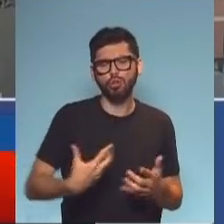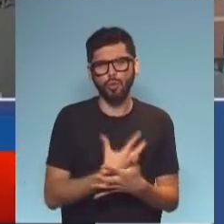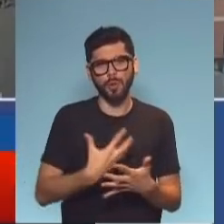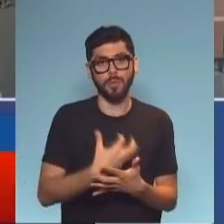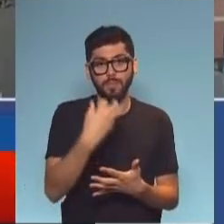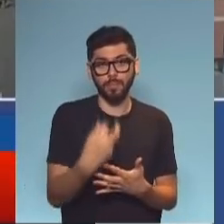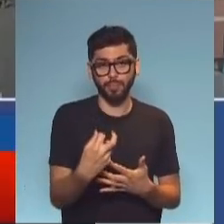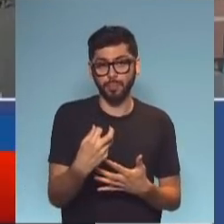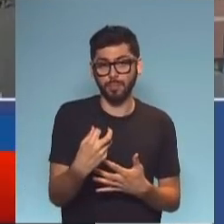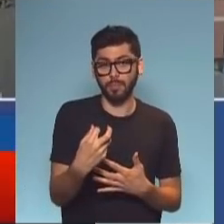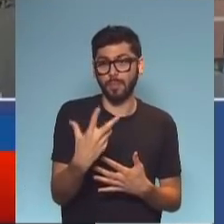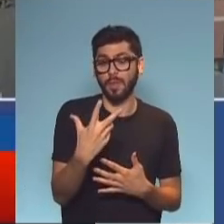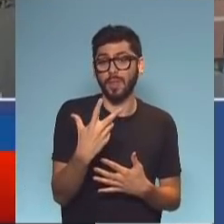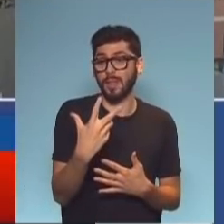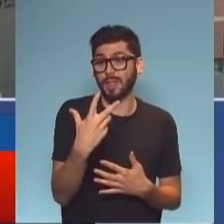días más